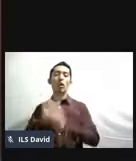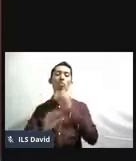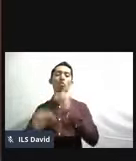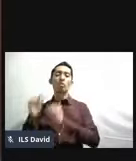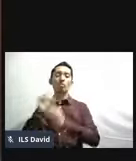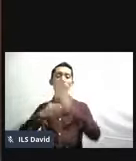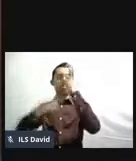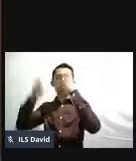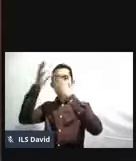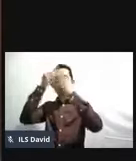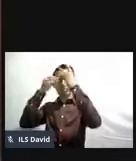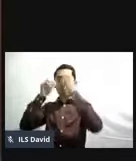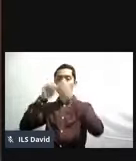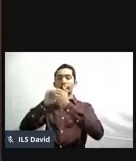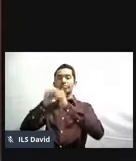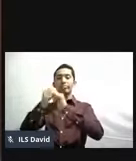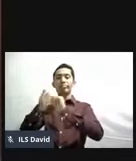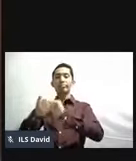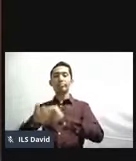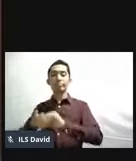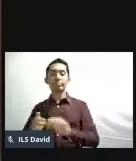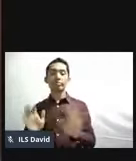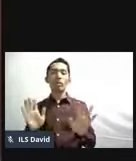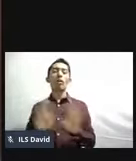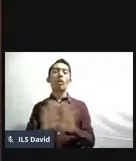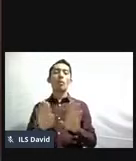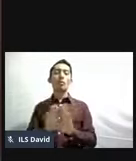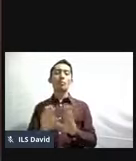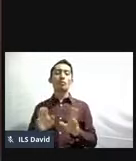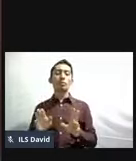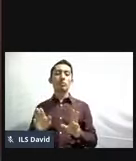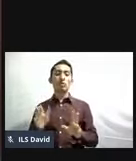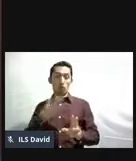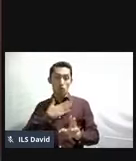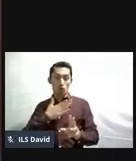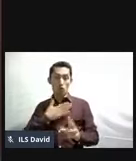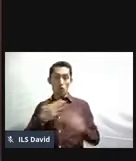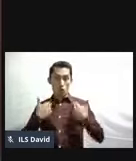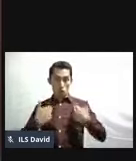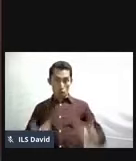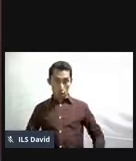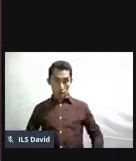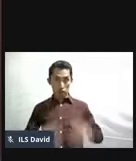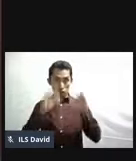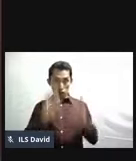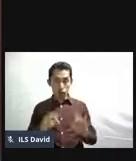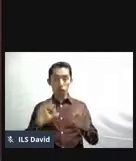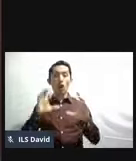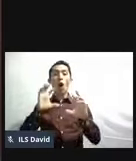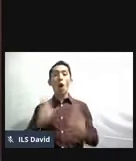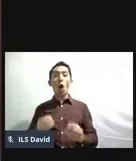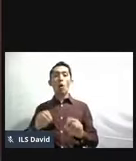Es un chistarrín, chistarrín. Pero, o sea, ¿somos seres humanos o somos haceres humanos?